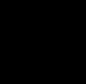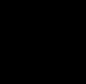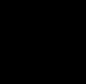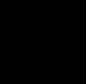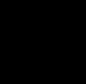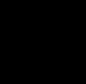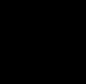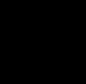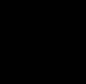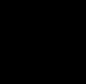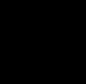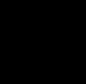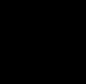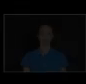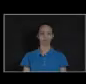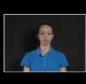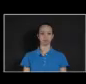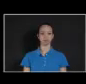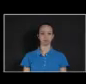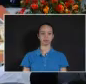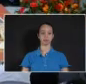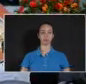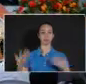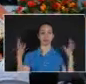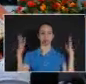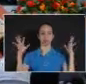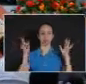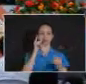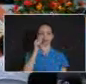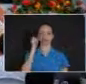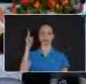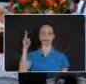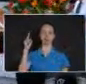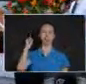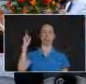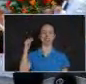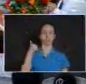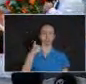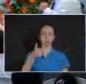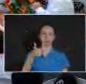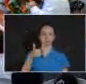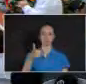Bueno, denme un aplauso al Señor, Él es bueno.